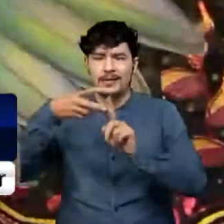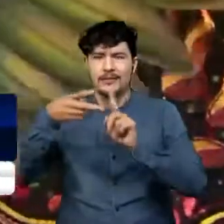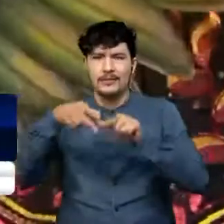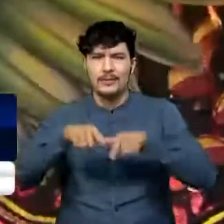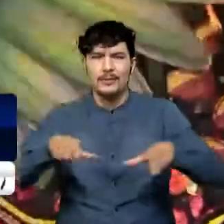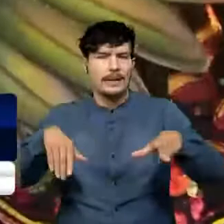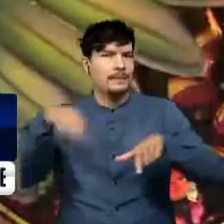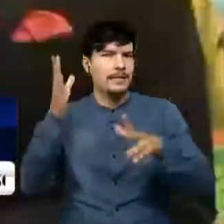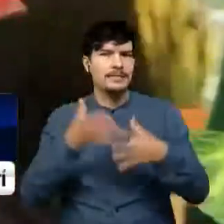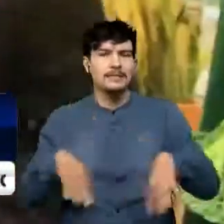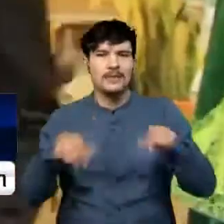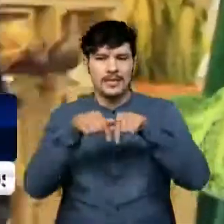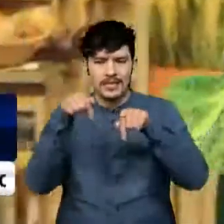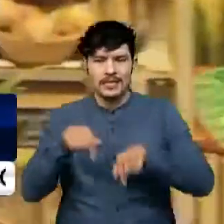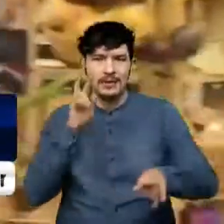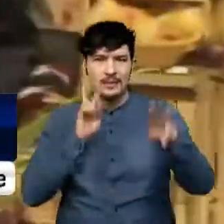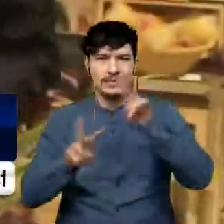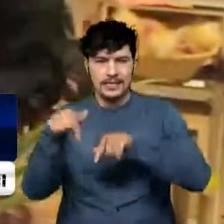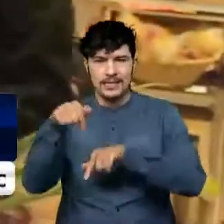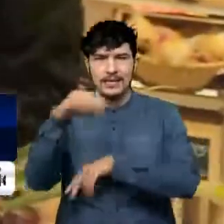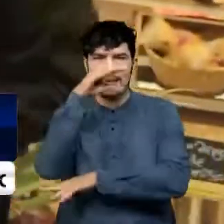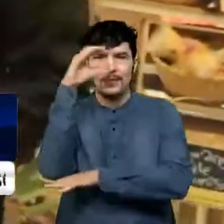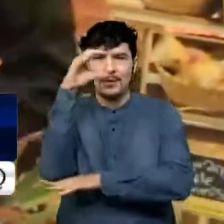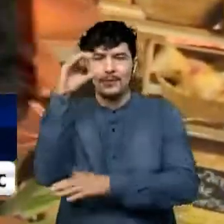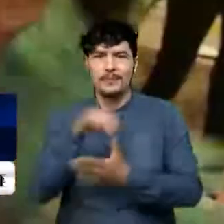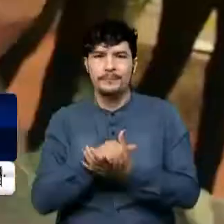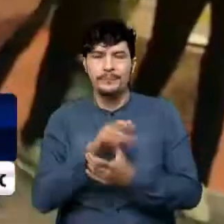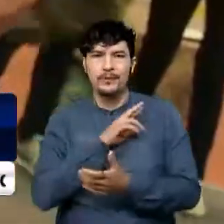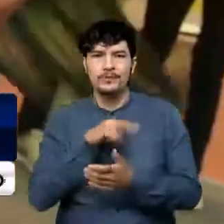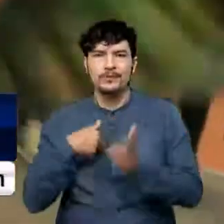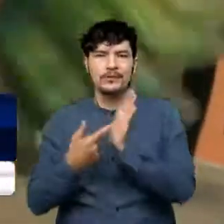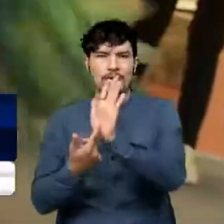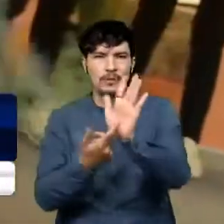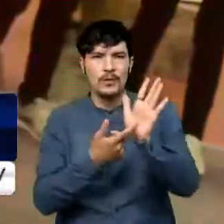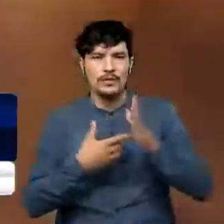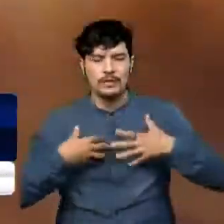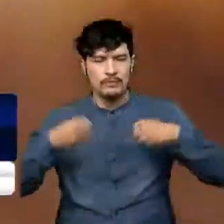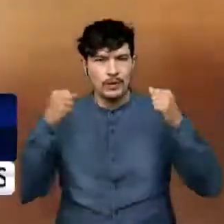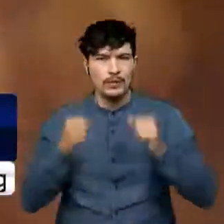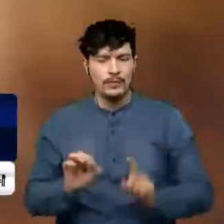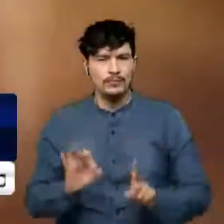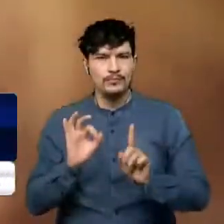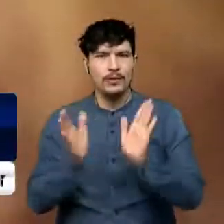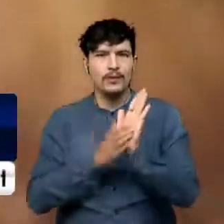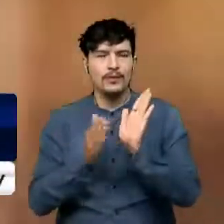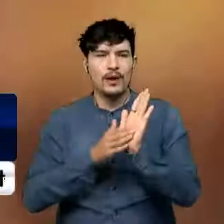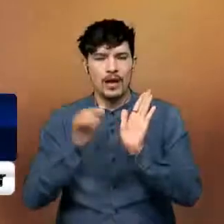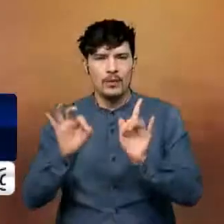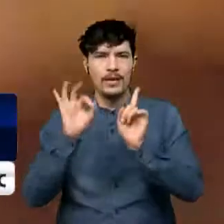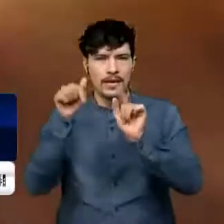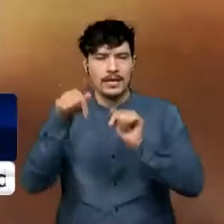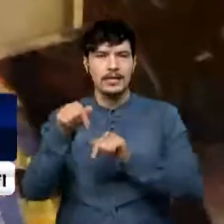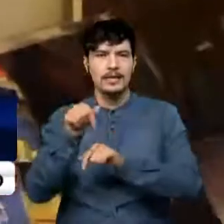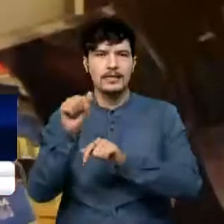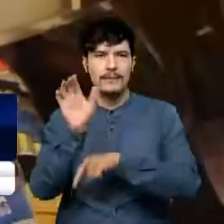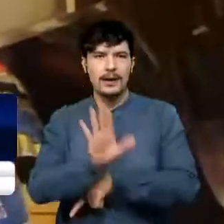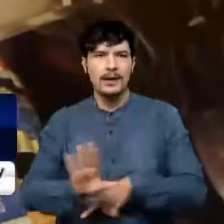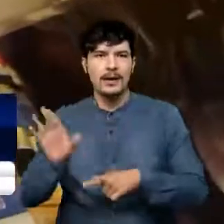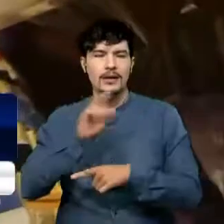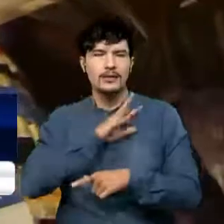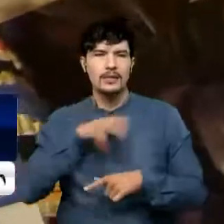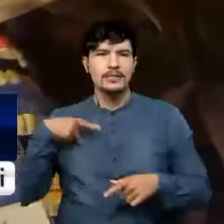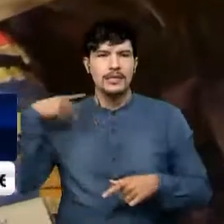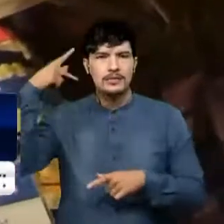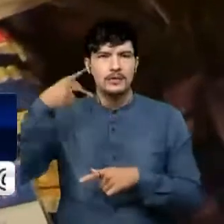más importante a visitar en colombia mostrando lo autóctono lo original de nuestro departamento nuestra historia nuestra